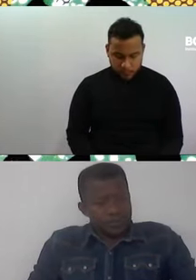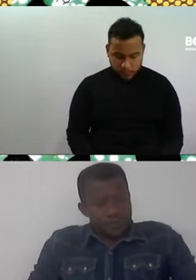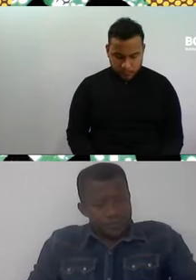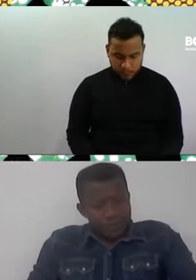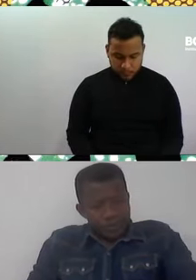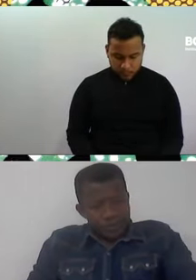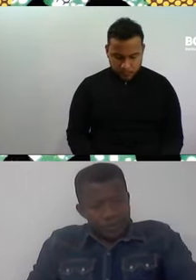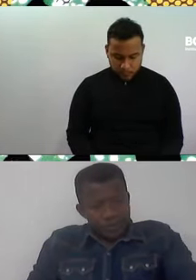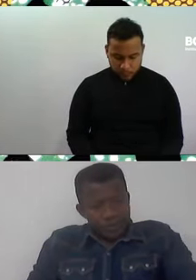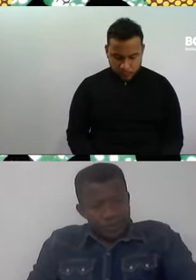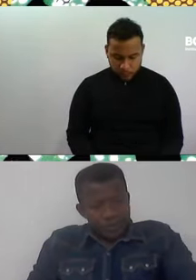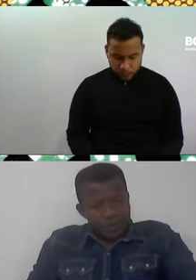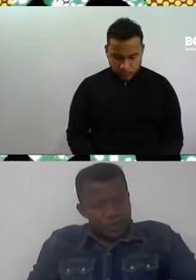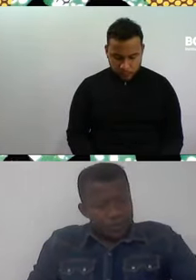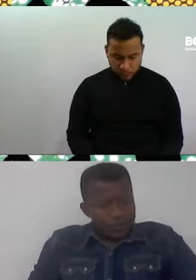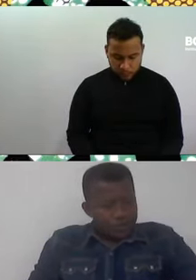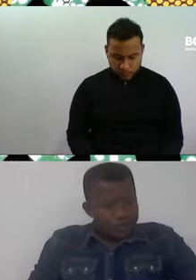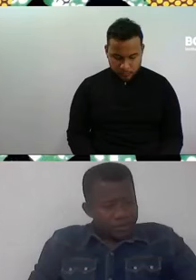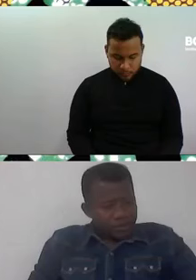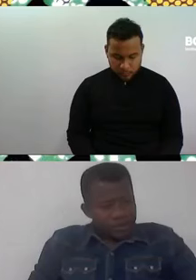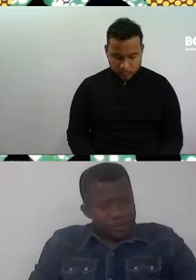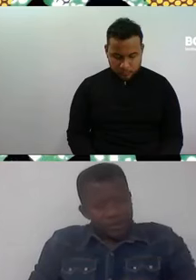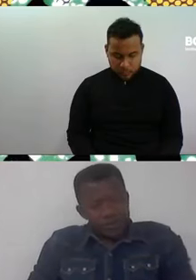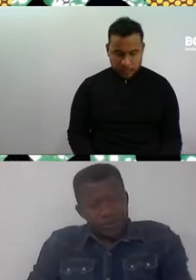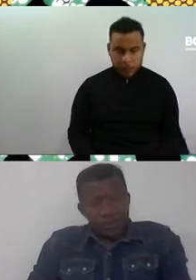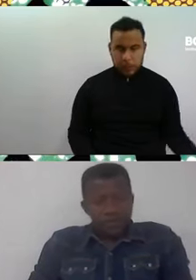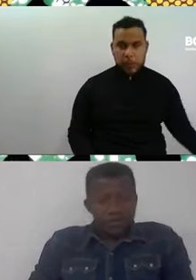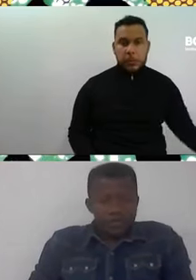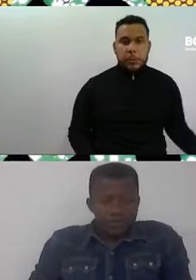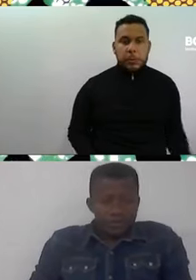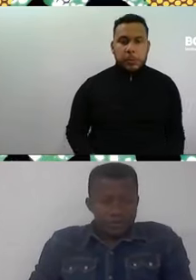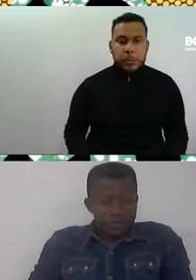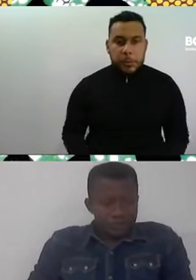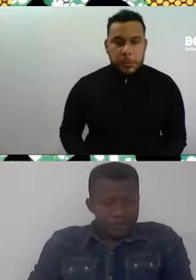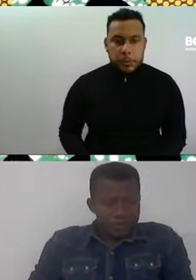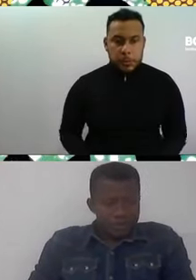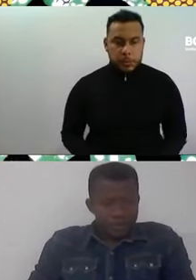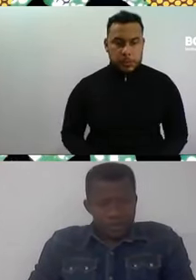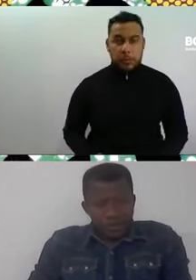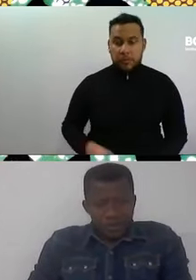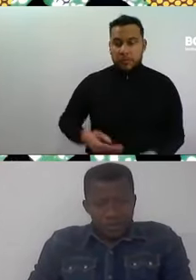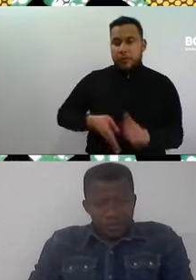ya tengo un tochito que pipita, porque ya te empiló. Picó.